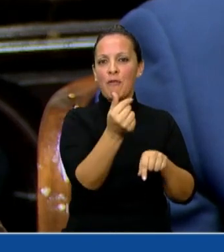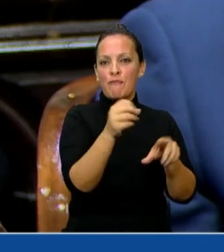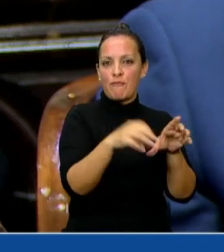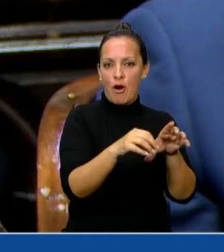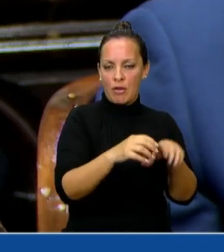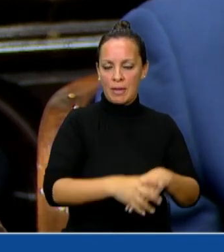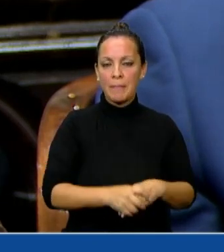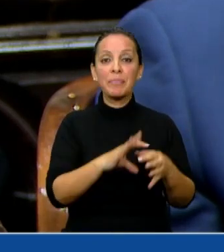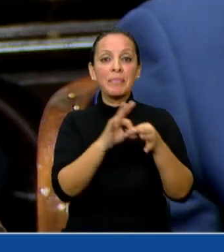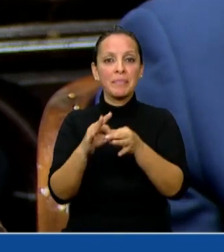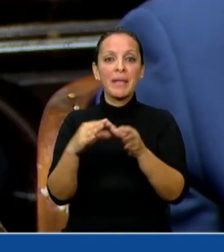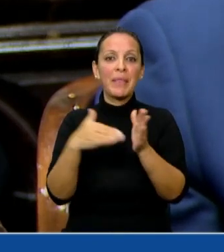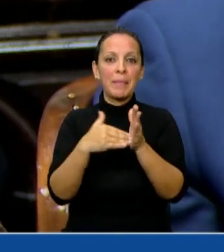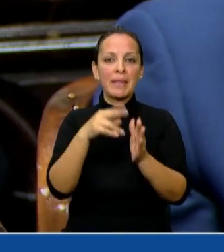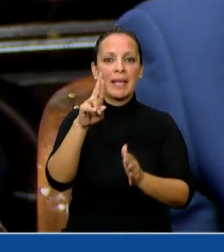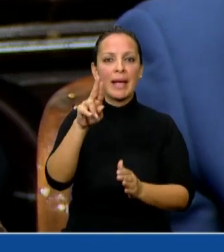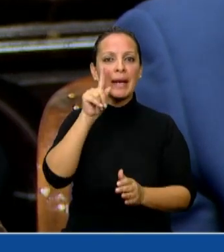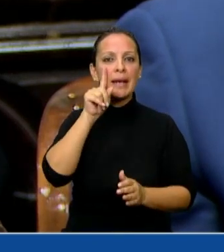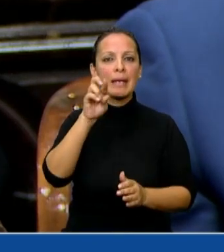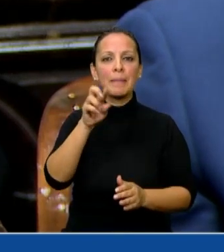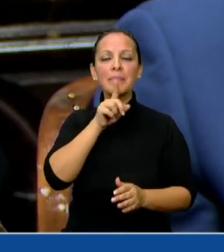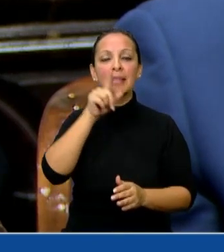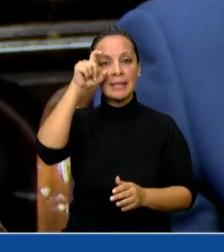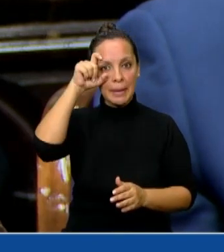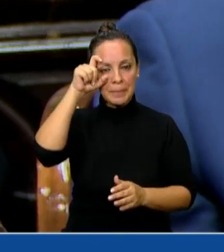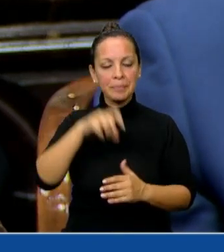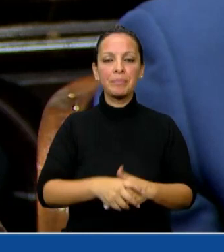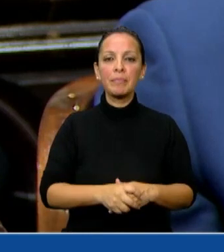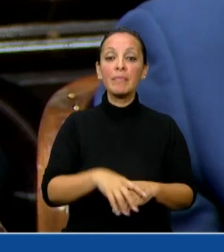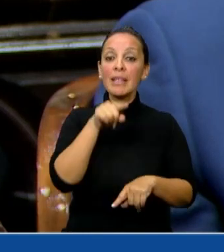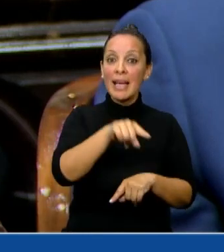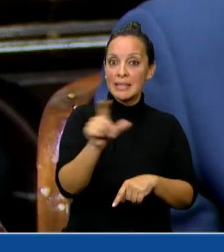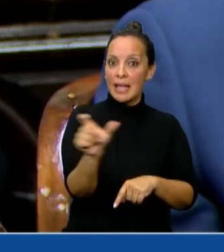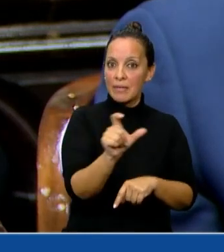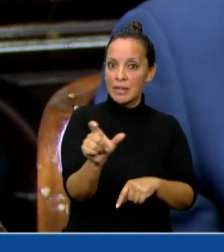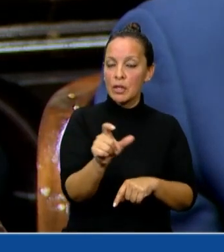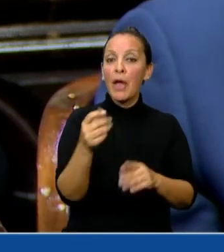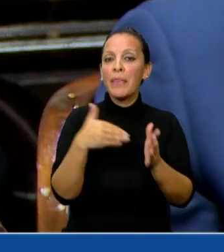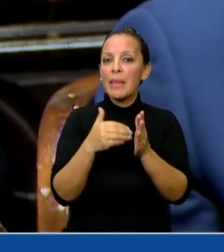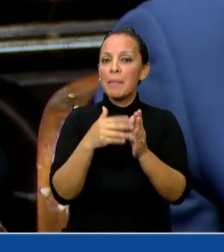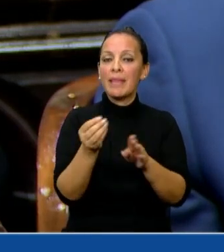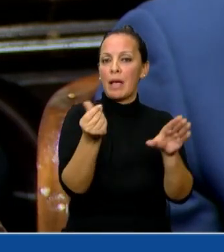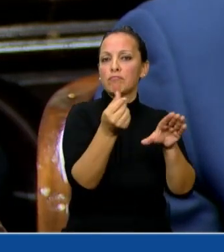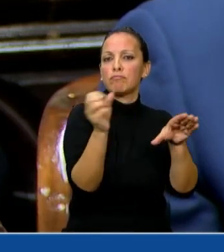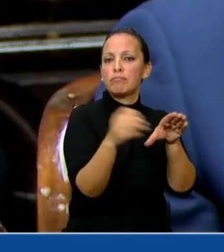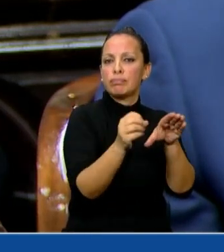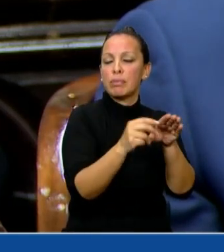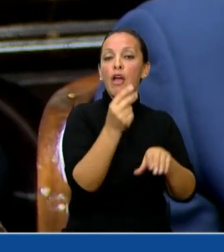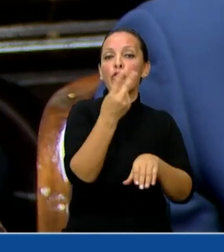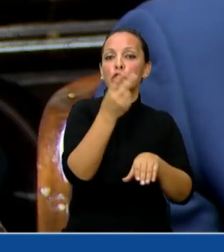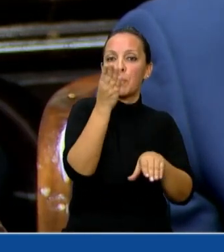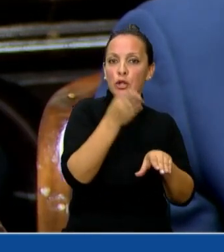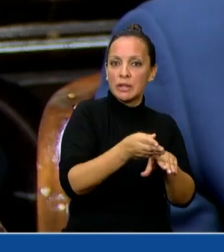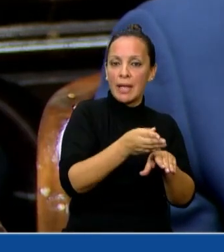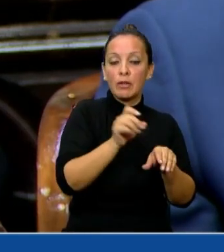del RIPTE. Dicha compensación se hará efectiva una vez acumulada una discrepancia del 2% entre